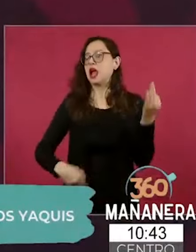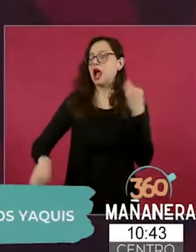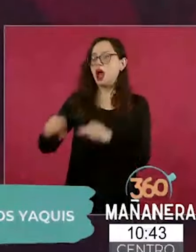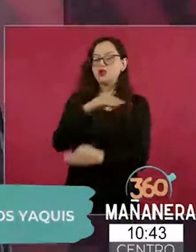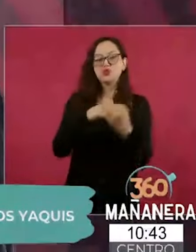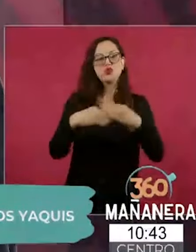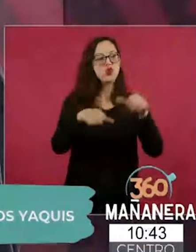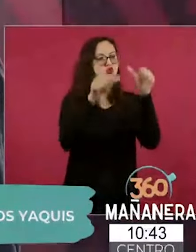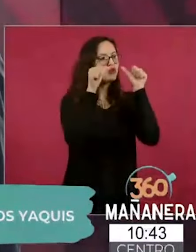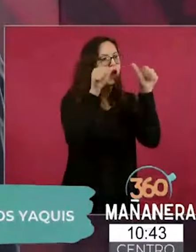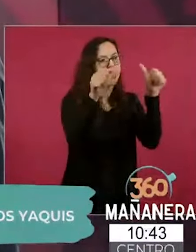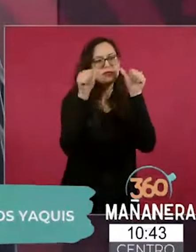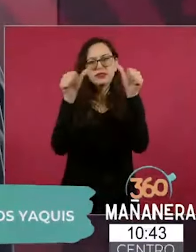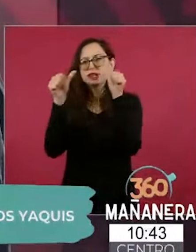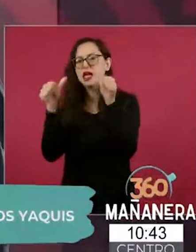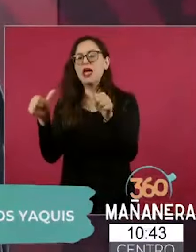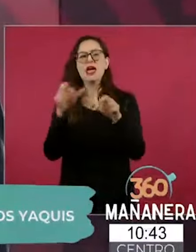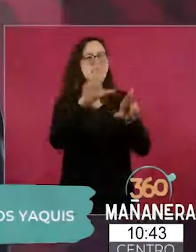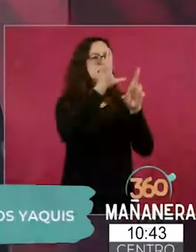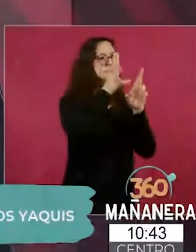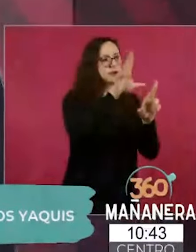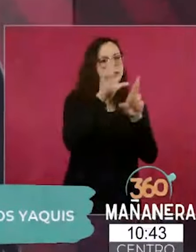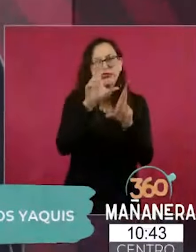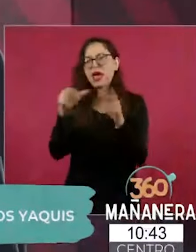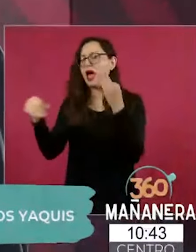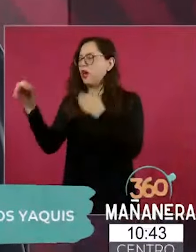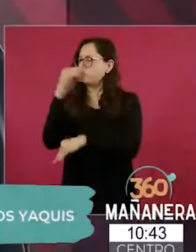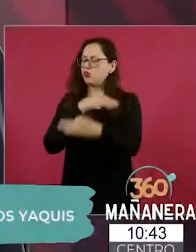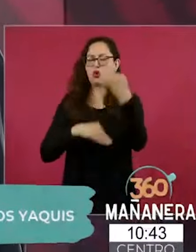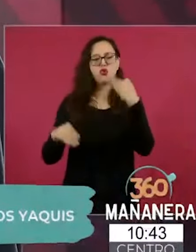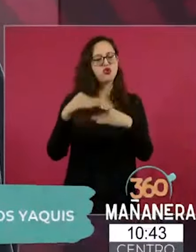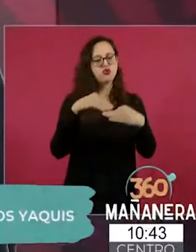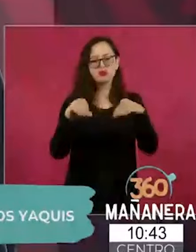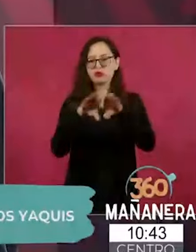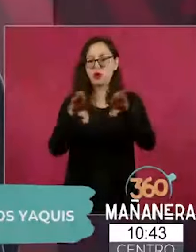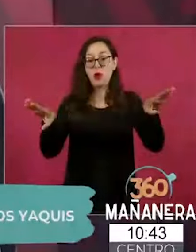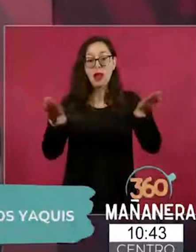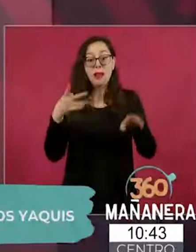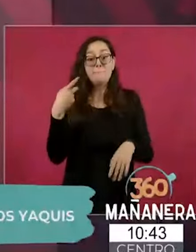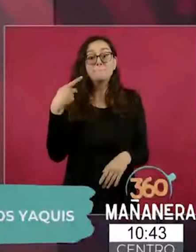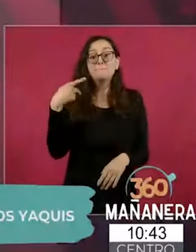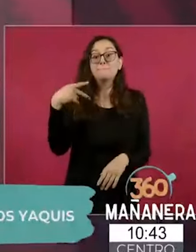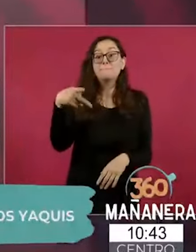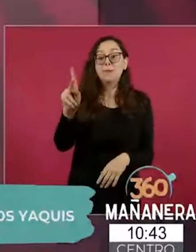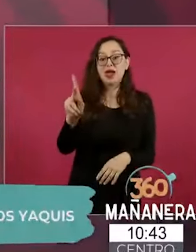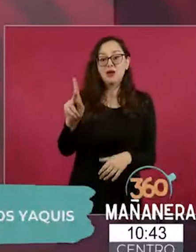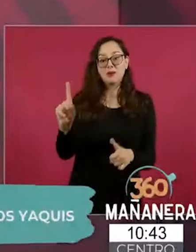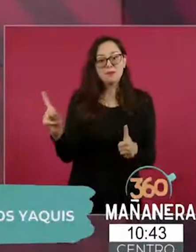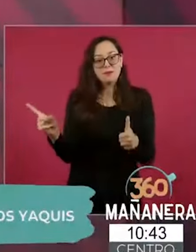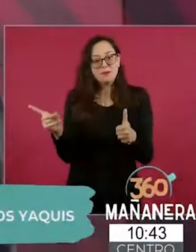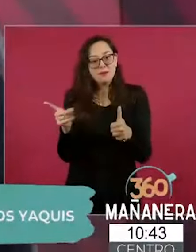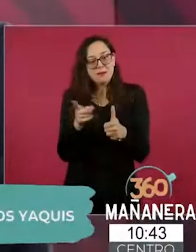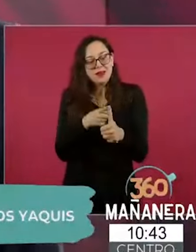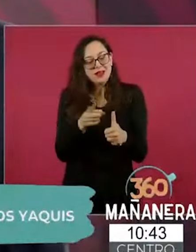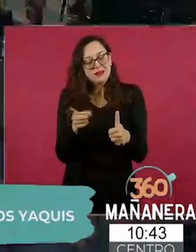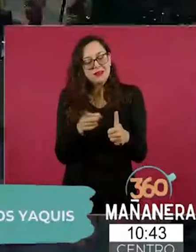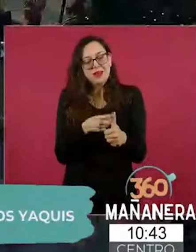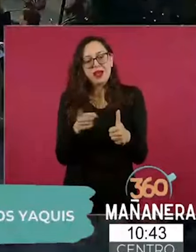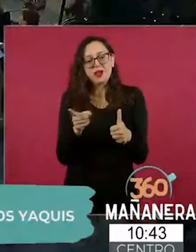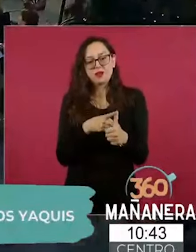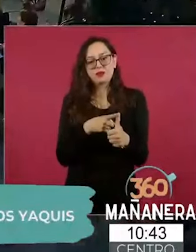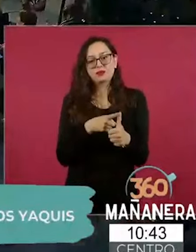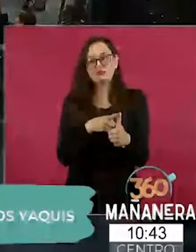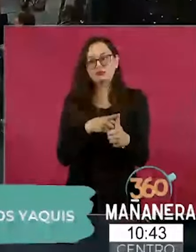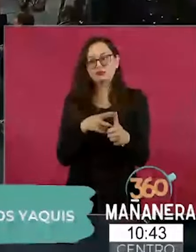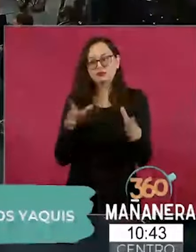de escuchar a todos de respetar a todos pero darle preferencia